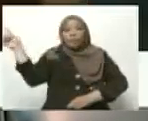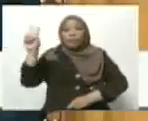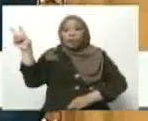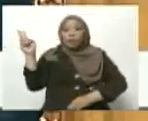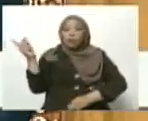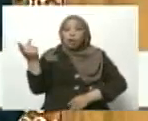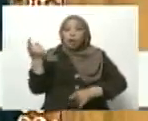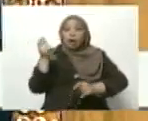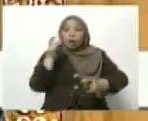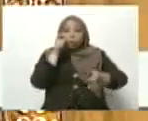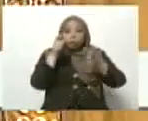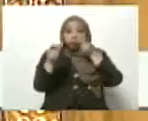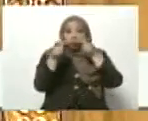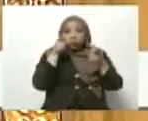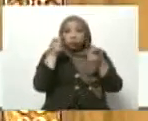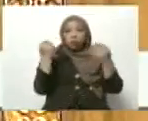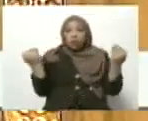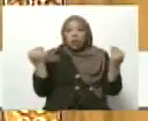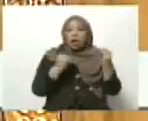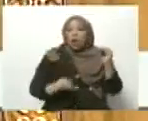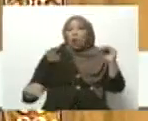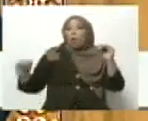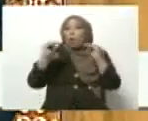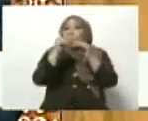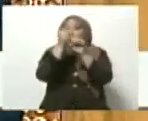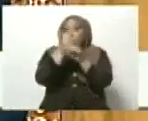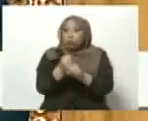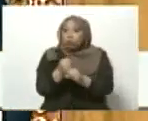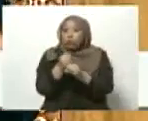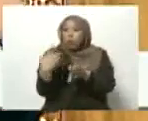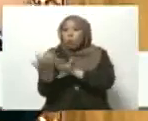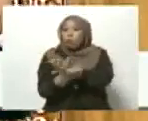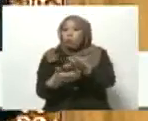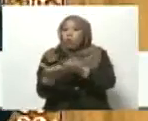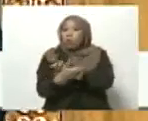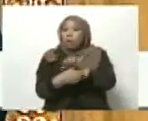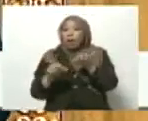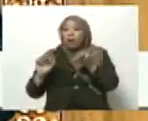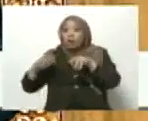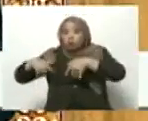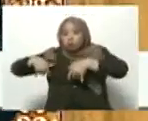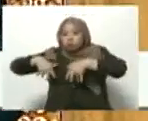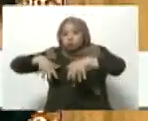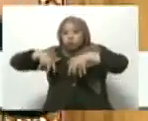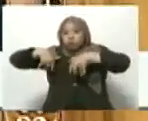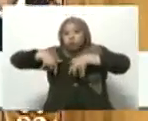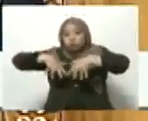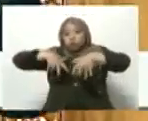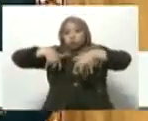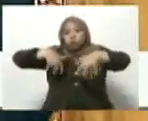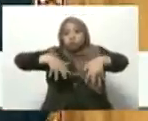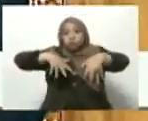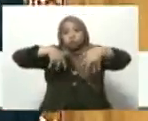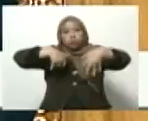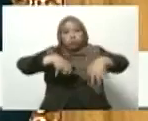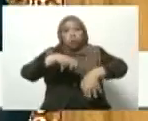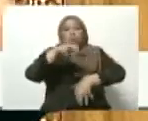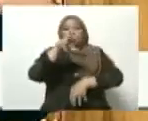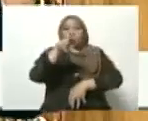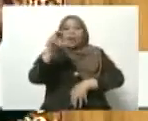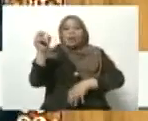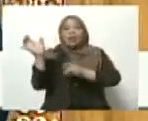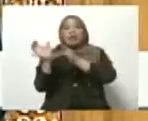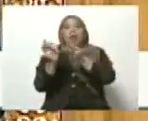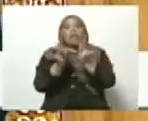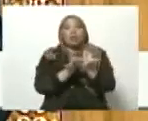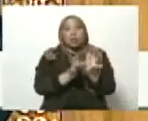fronteras. Igual acá se esperaba una gran movilización popular el 30 de abril, que era para el 1 de mayo realmente,